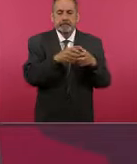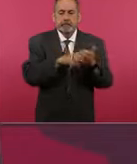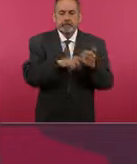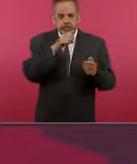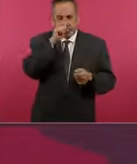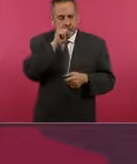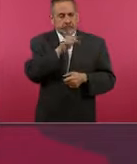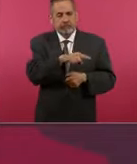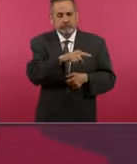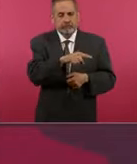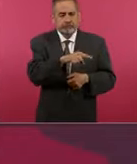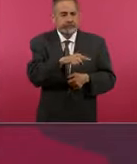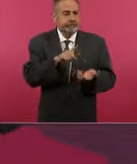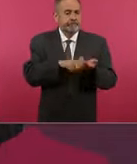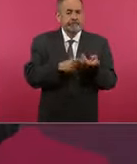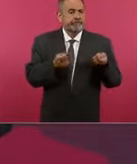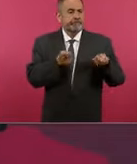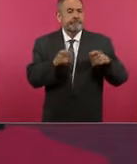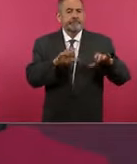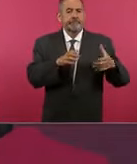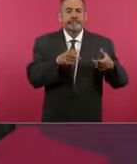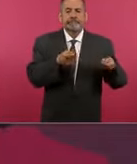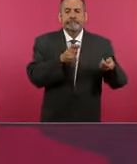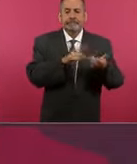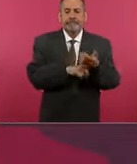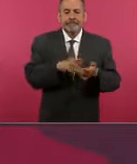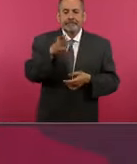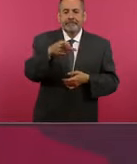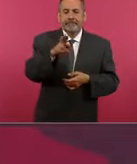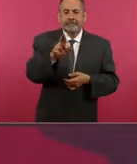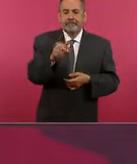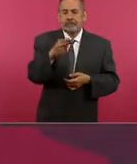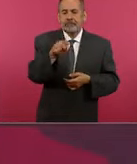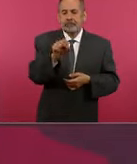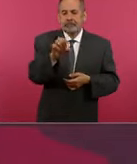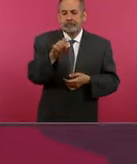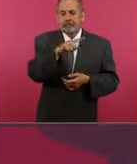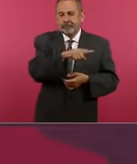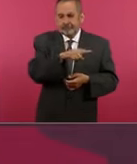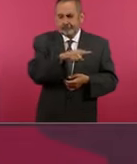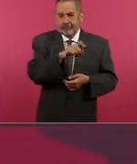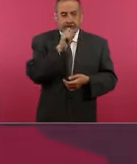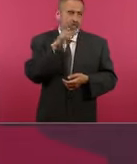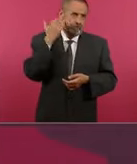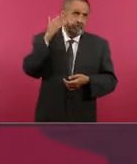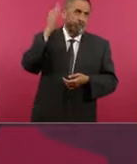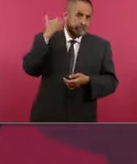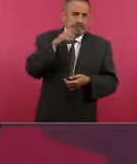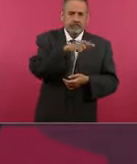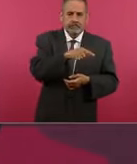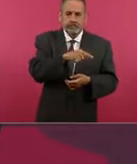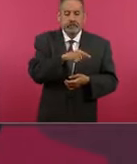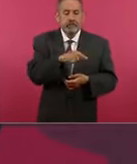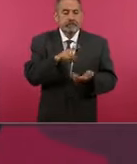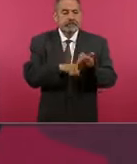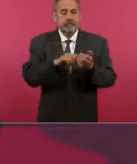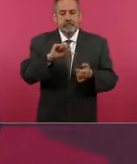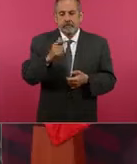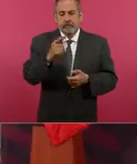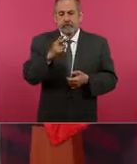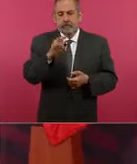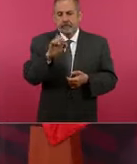que manejaba Krause en sus mejores tiempos y Aguilar